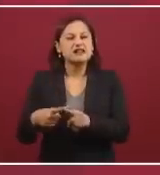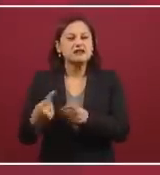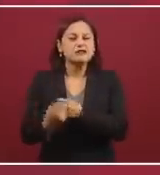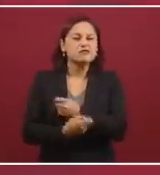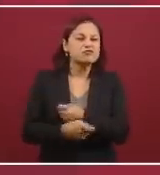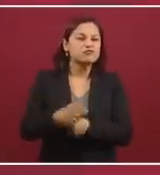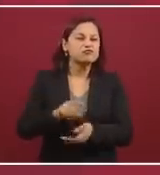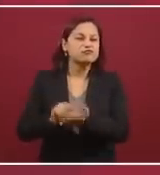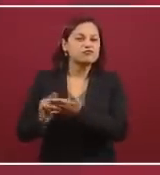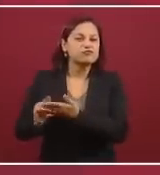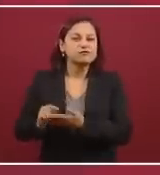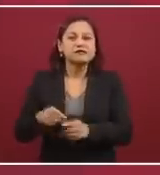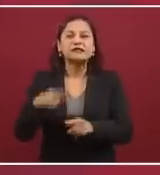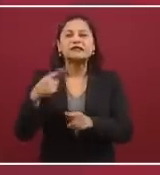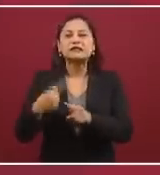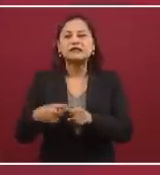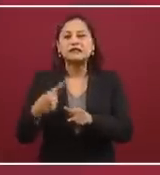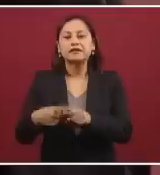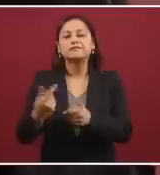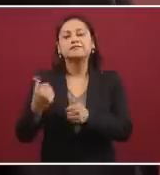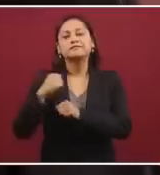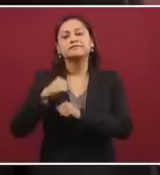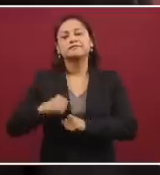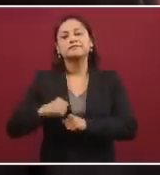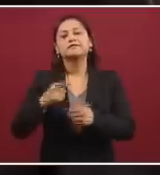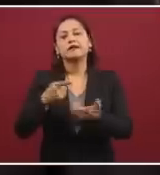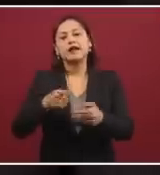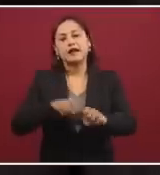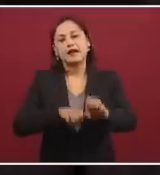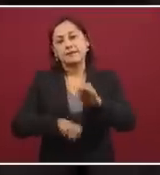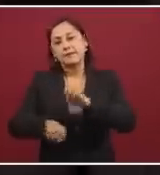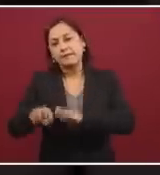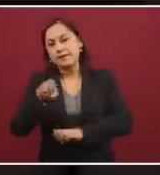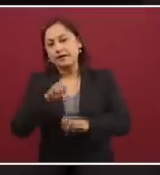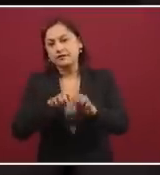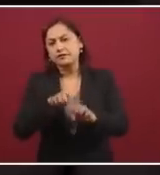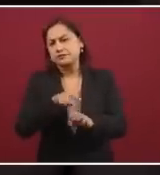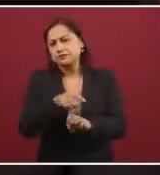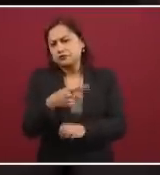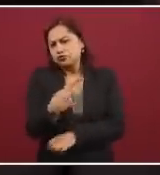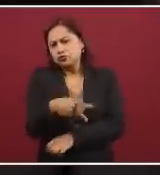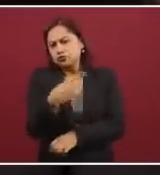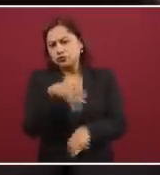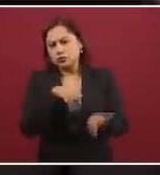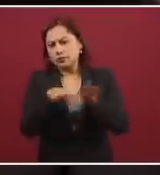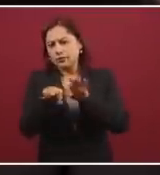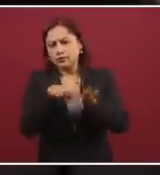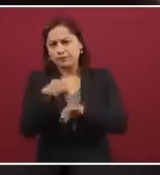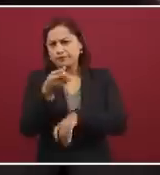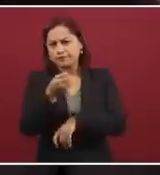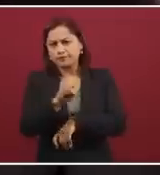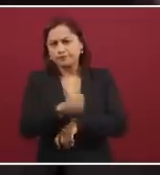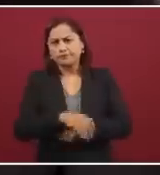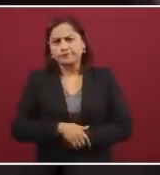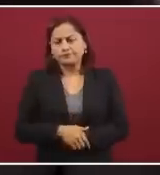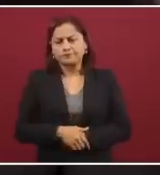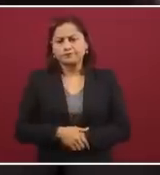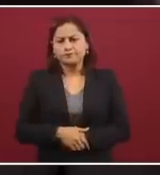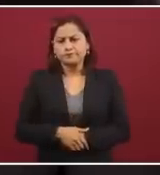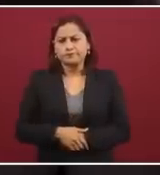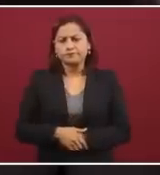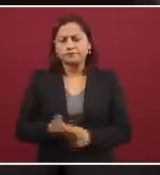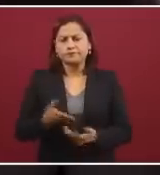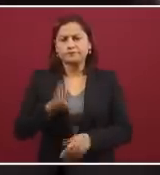esa la ocupación que se dedican a eso como mercenarios